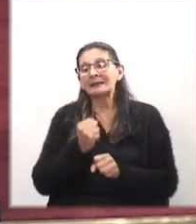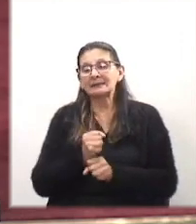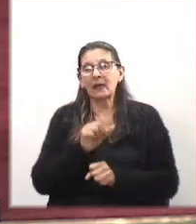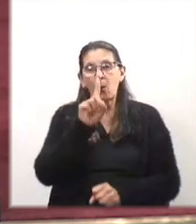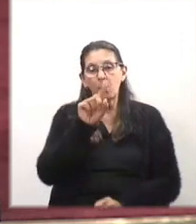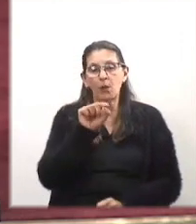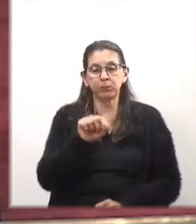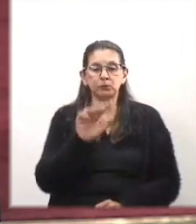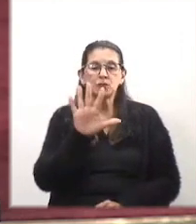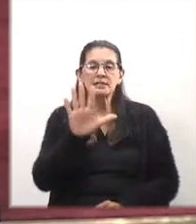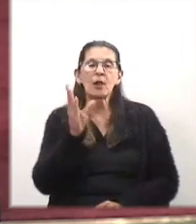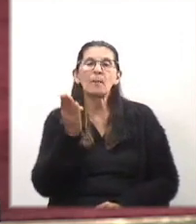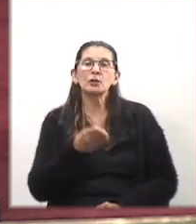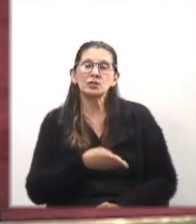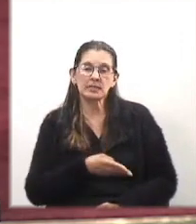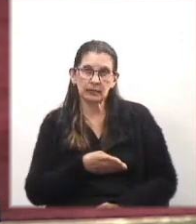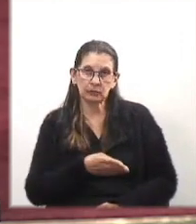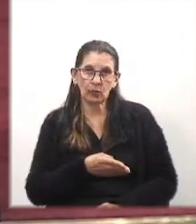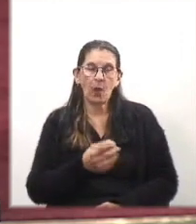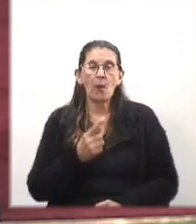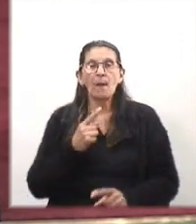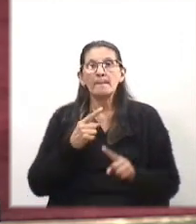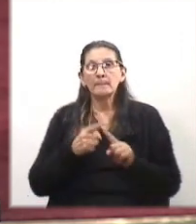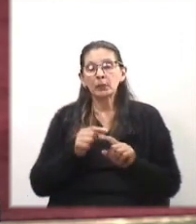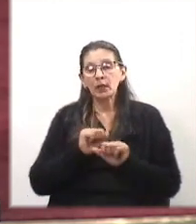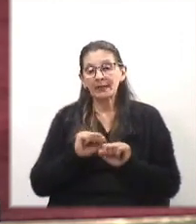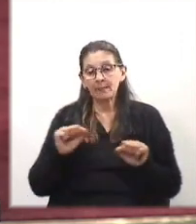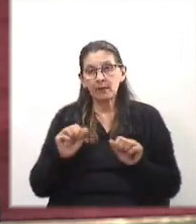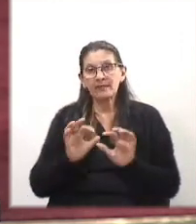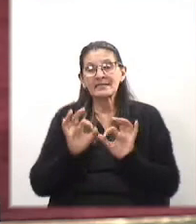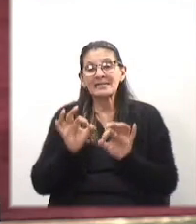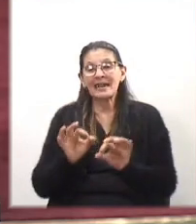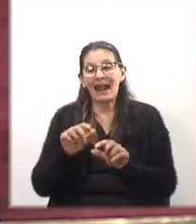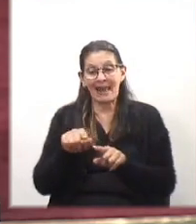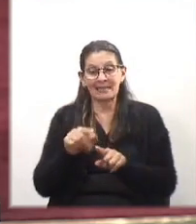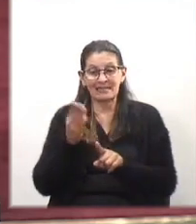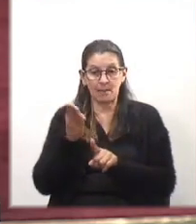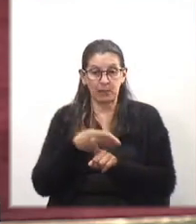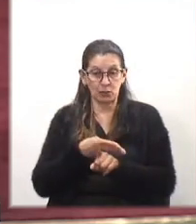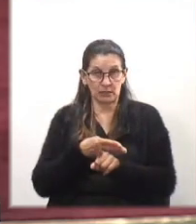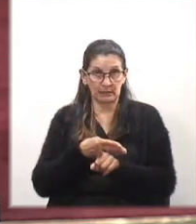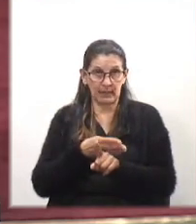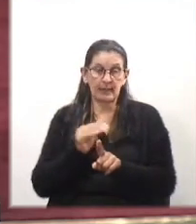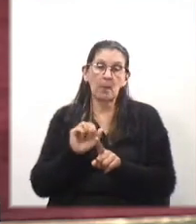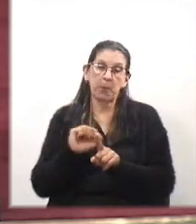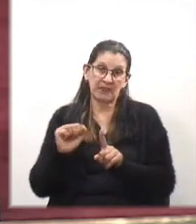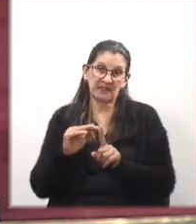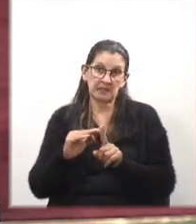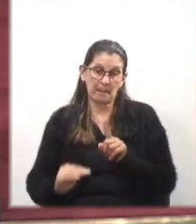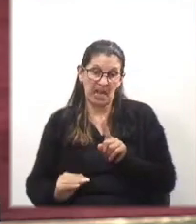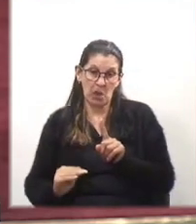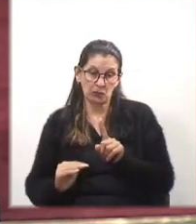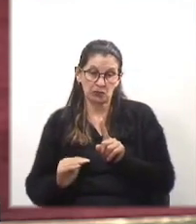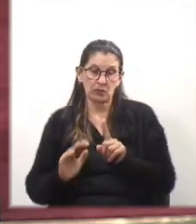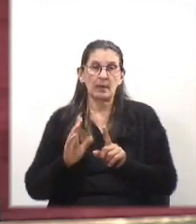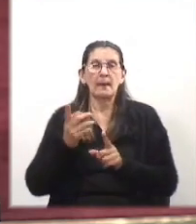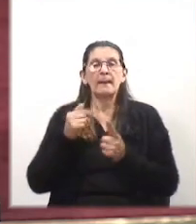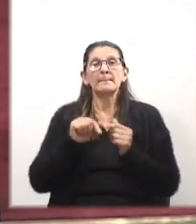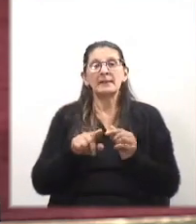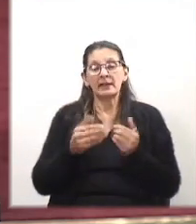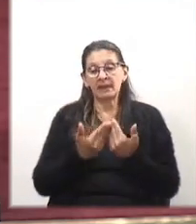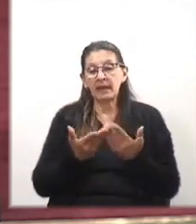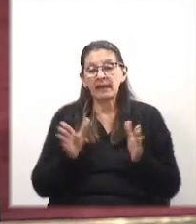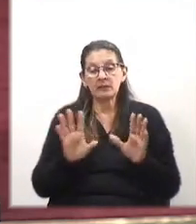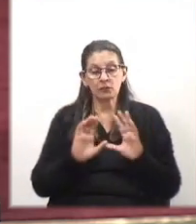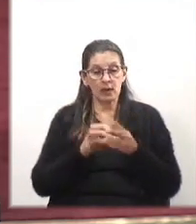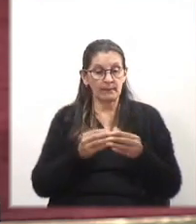un 1.5%, por lo que se podría llegar hasta ese porcentaje, podría ser menos. Desde el